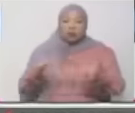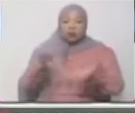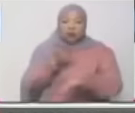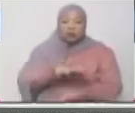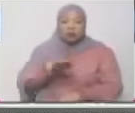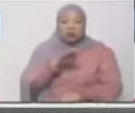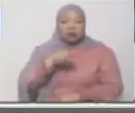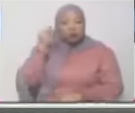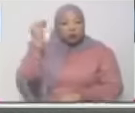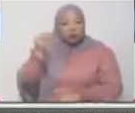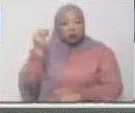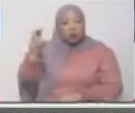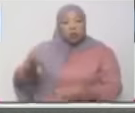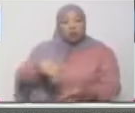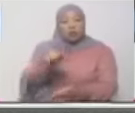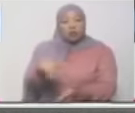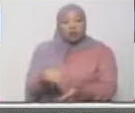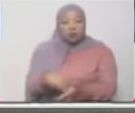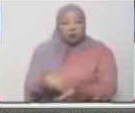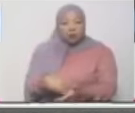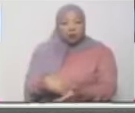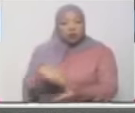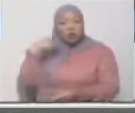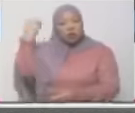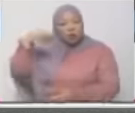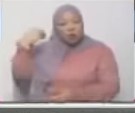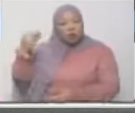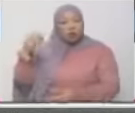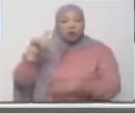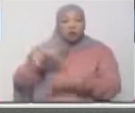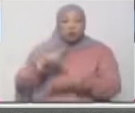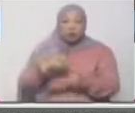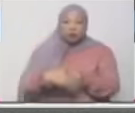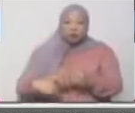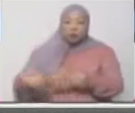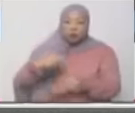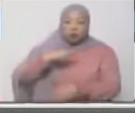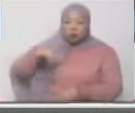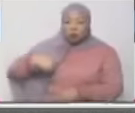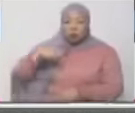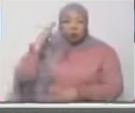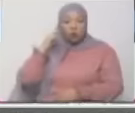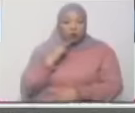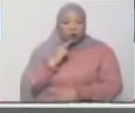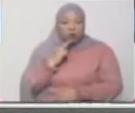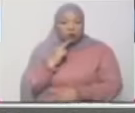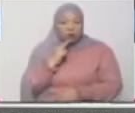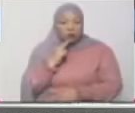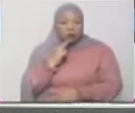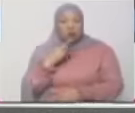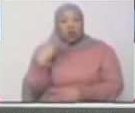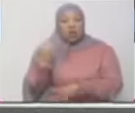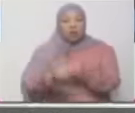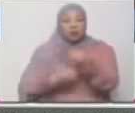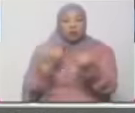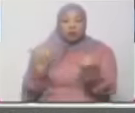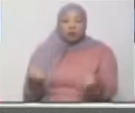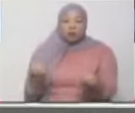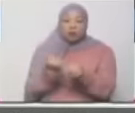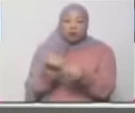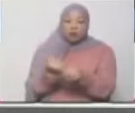del pensamiento nacional, del pensamiento latinoamericano, nuestro bolivariano. Eso es algo que nos debe